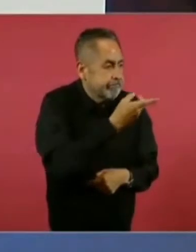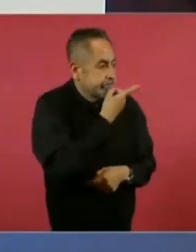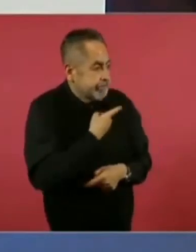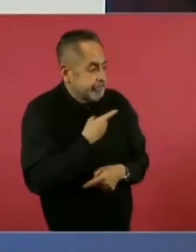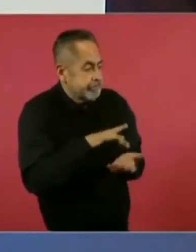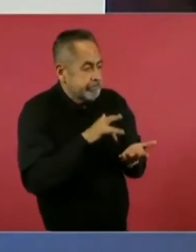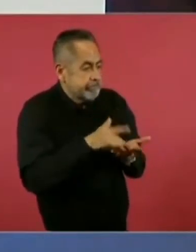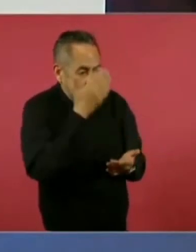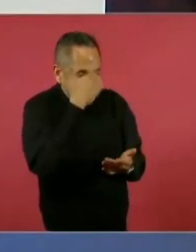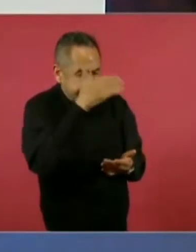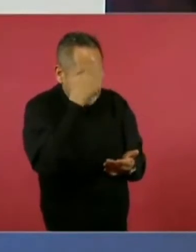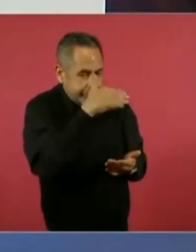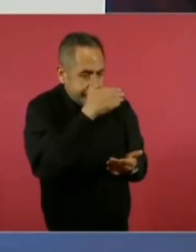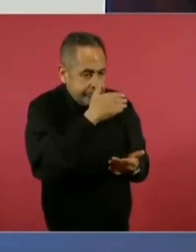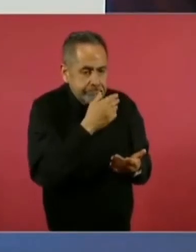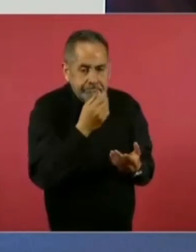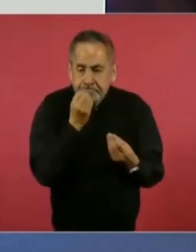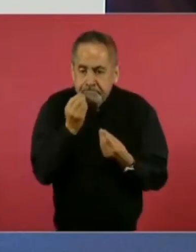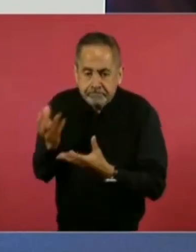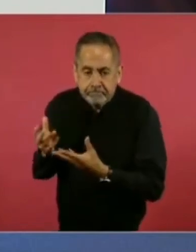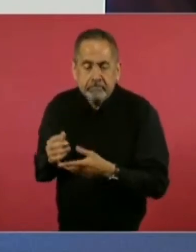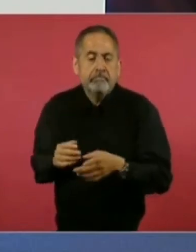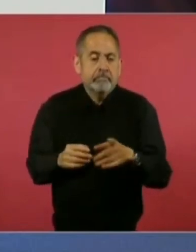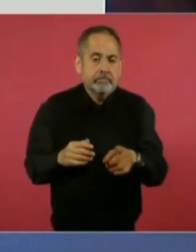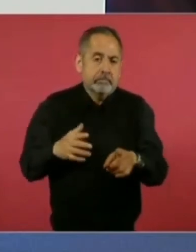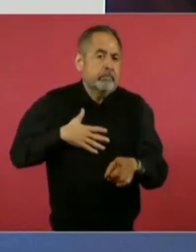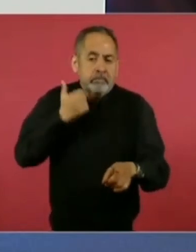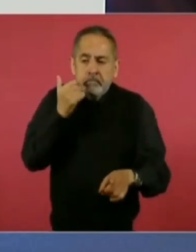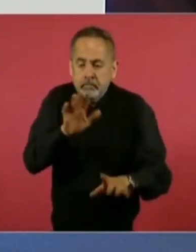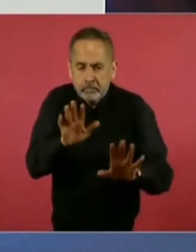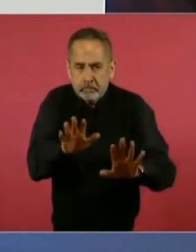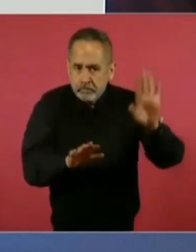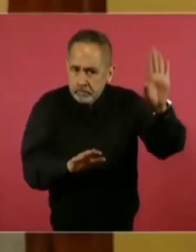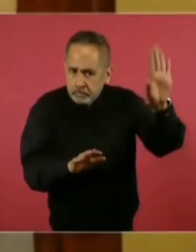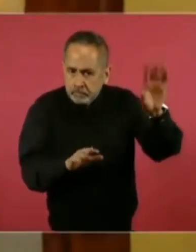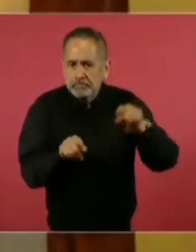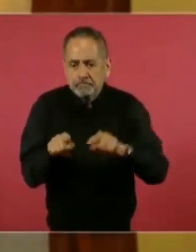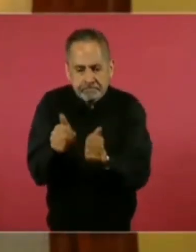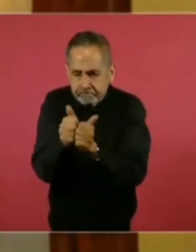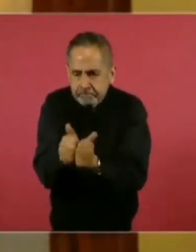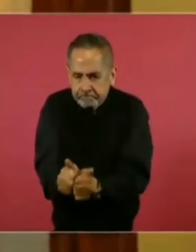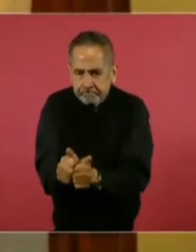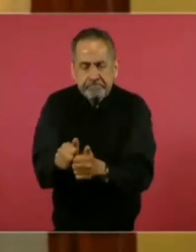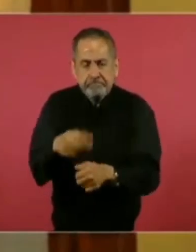nosotros lo que nos interesa es encontrar a los jóvenes, dijimos,